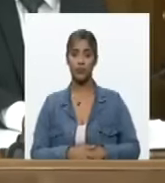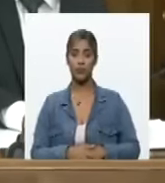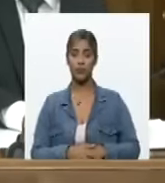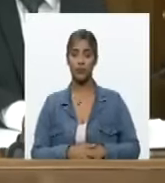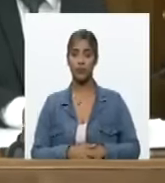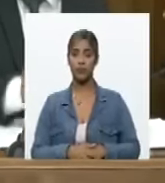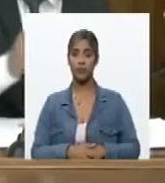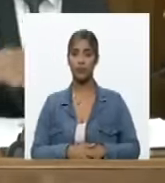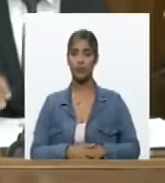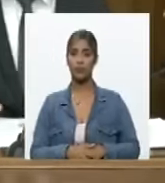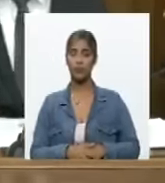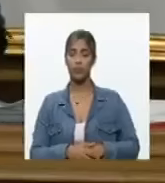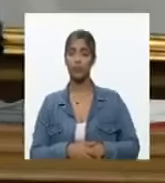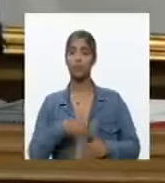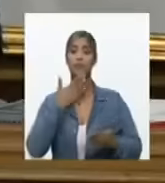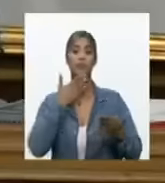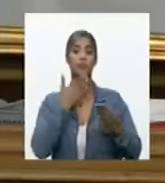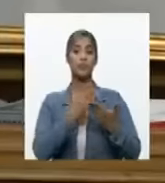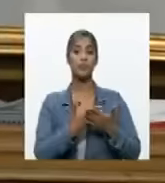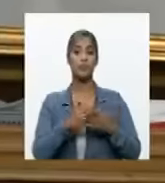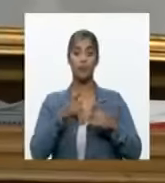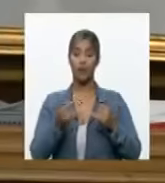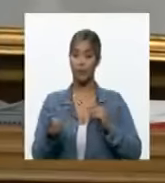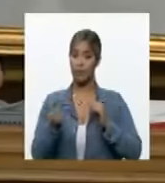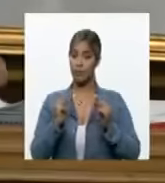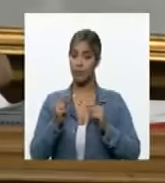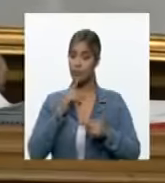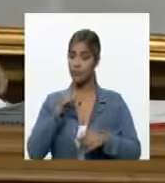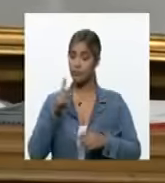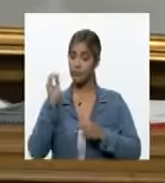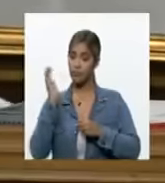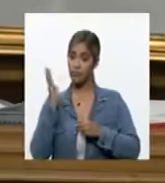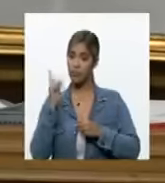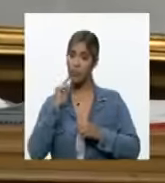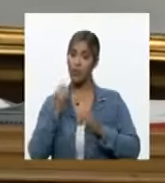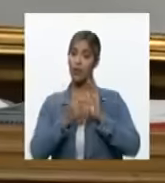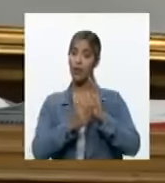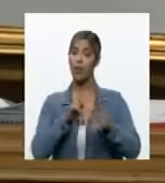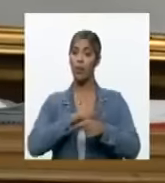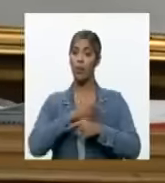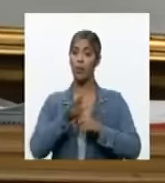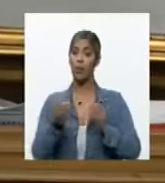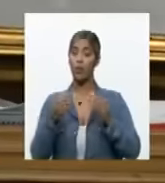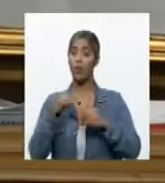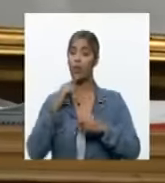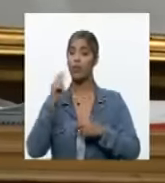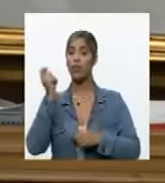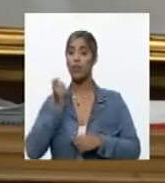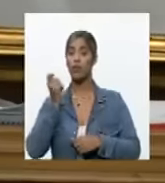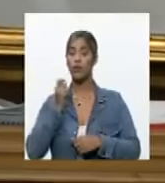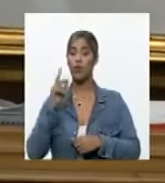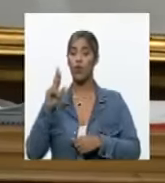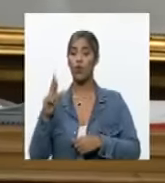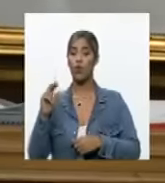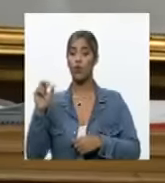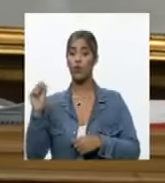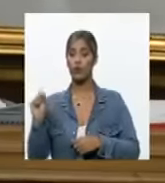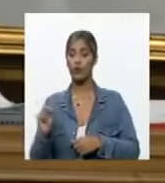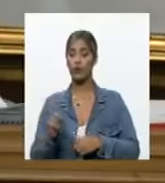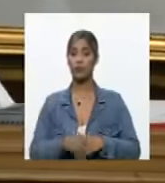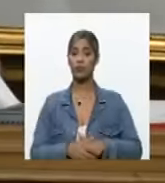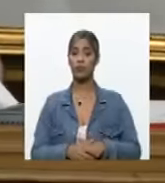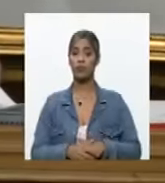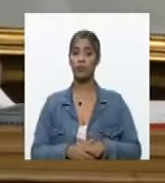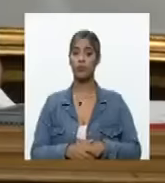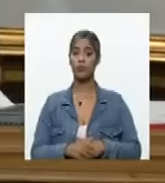vicepresidente. Gracias. Dejo en el derecho de palabra para presentar este proyecto de acuerdo al diputado Rodolfo Sanz.